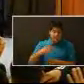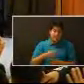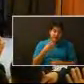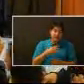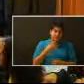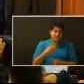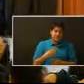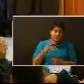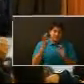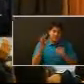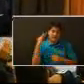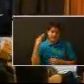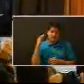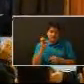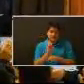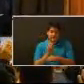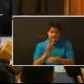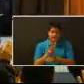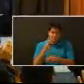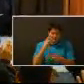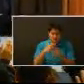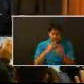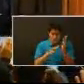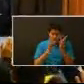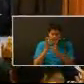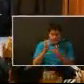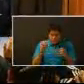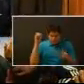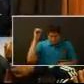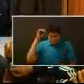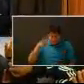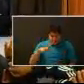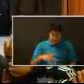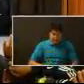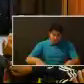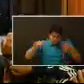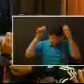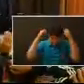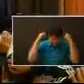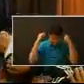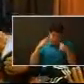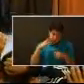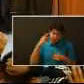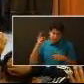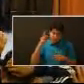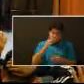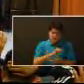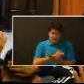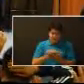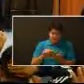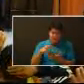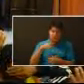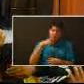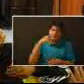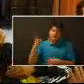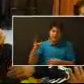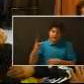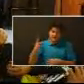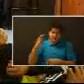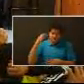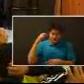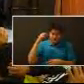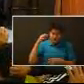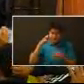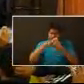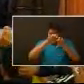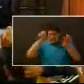el nombre de Jesús los bendecimos, los cubrimos, Padre Santo, declarando, Señor, a las potestades